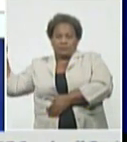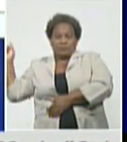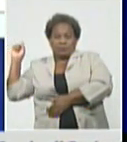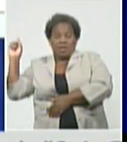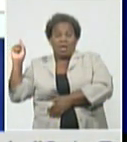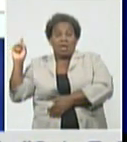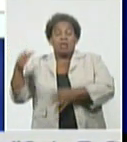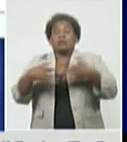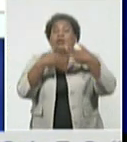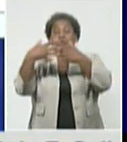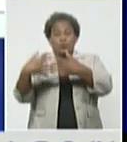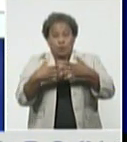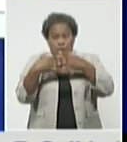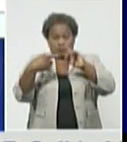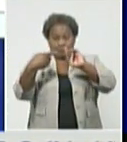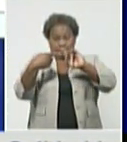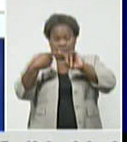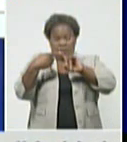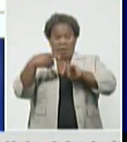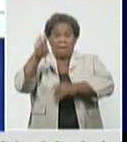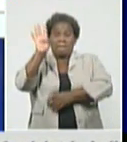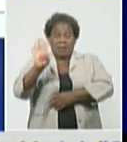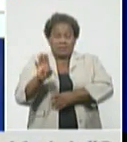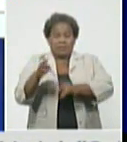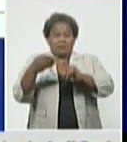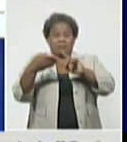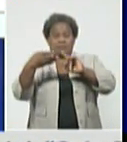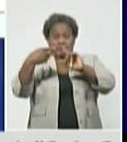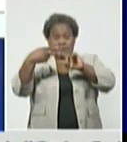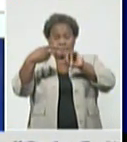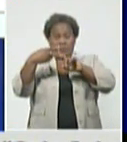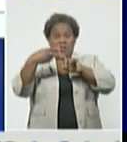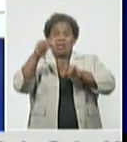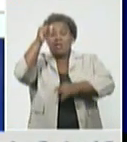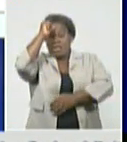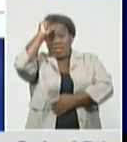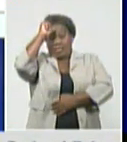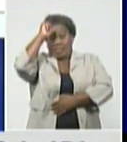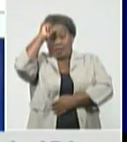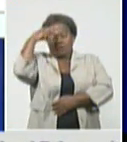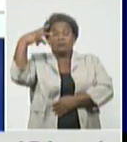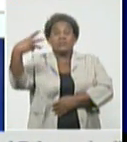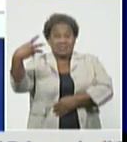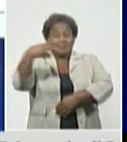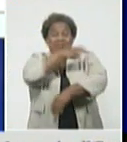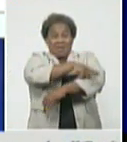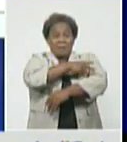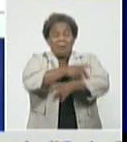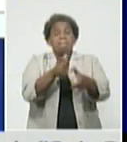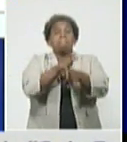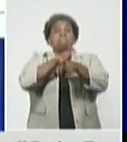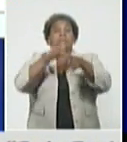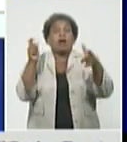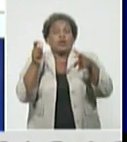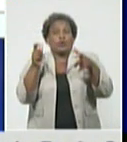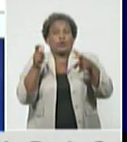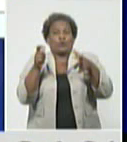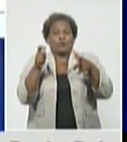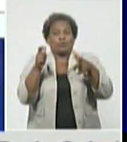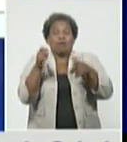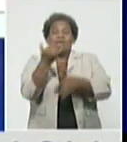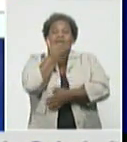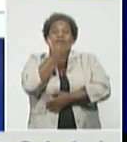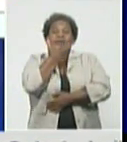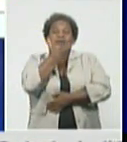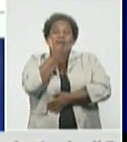Unidos, Brasil y la India, que son los tres países con la mayor tasa de incidencia,